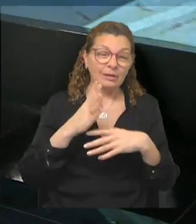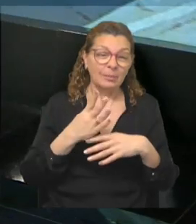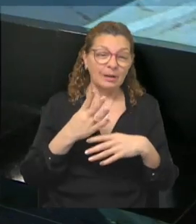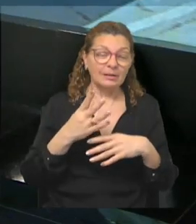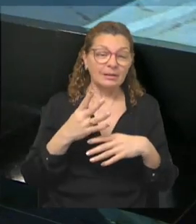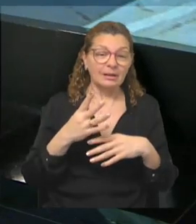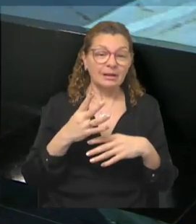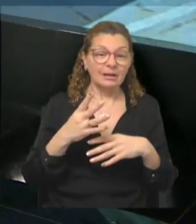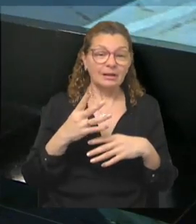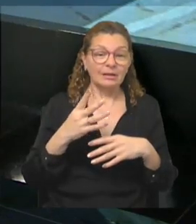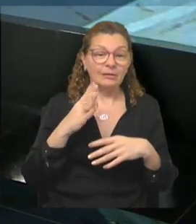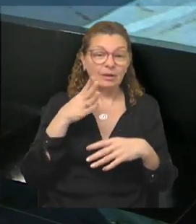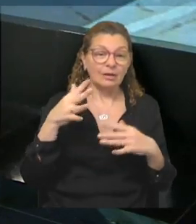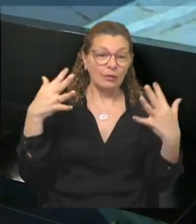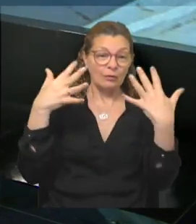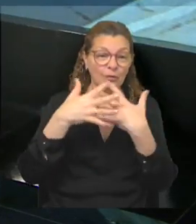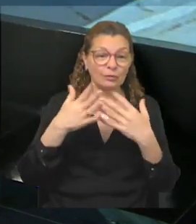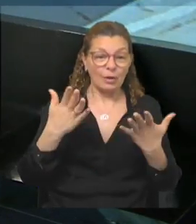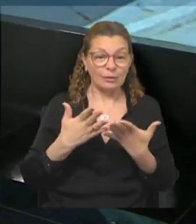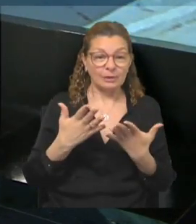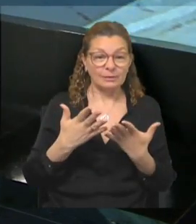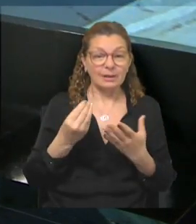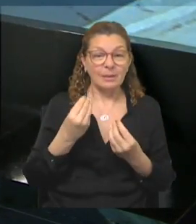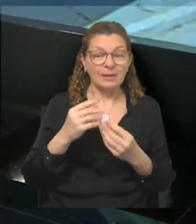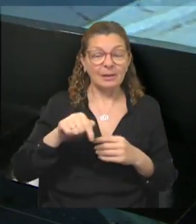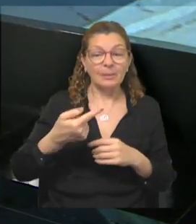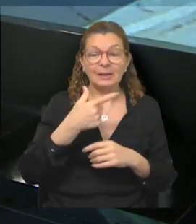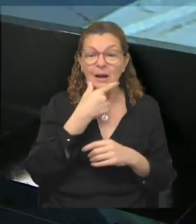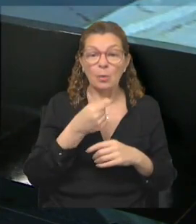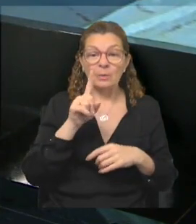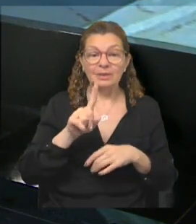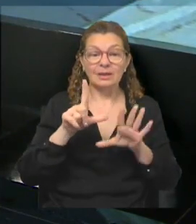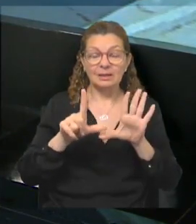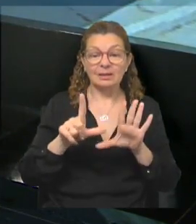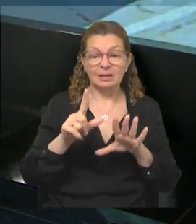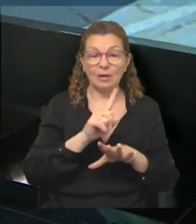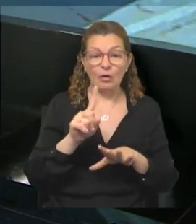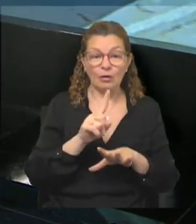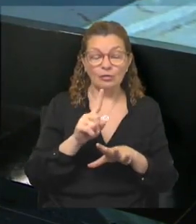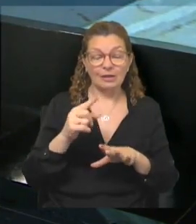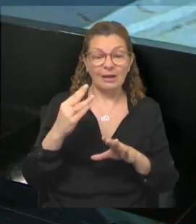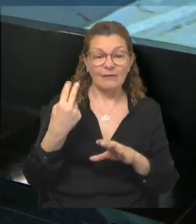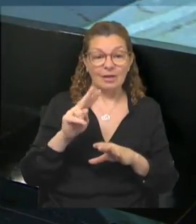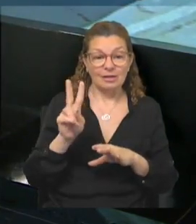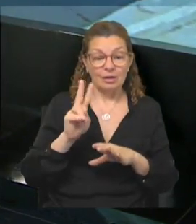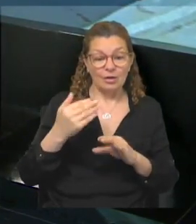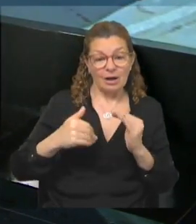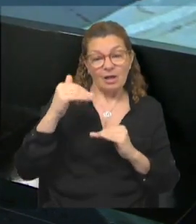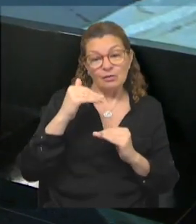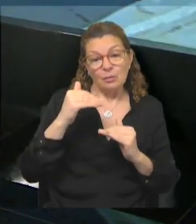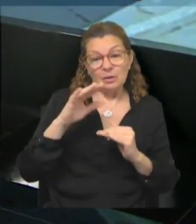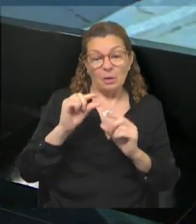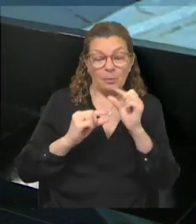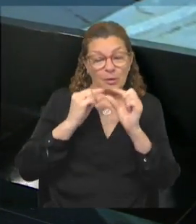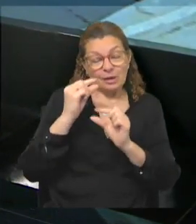salir y está eh nuboso En estos momentos Qué pasará mañana jueves 17 11:22 gr irá contemplando la temperatura subiendo